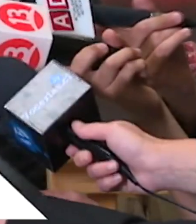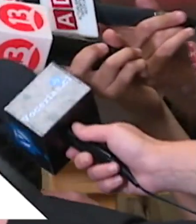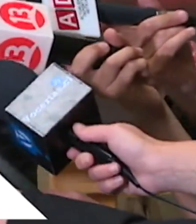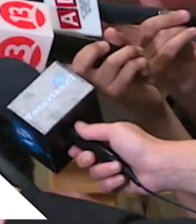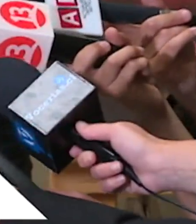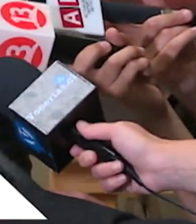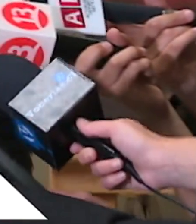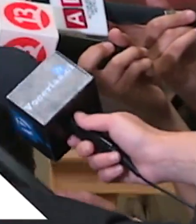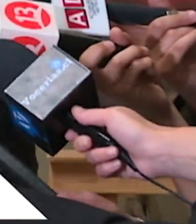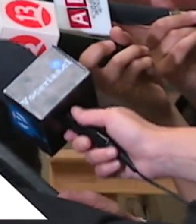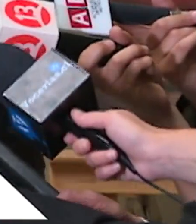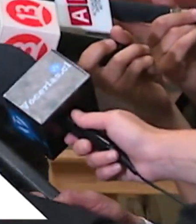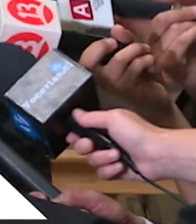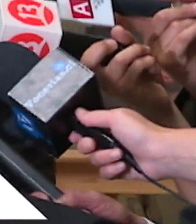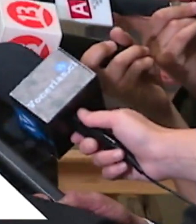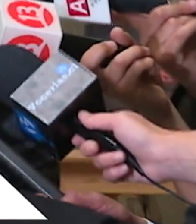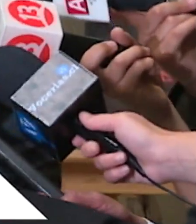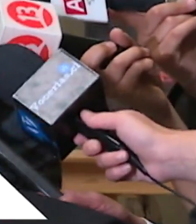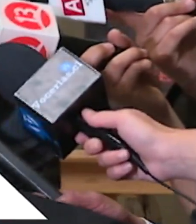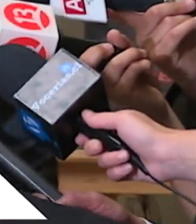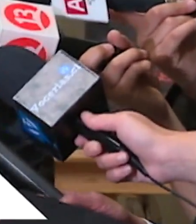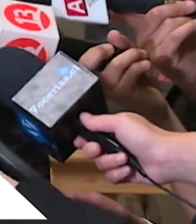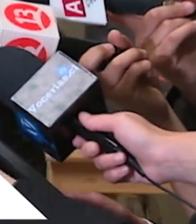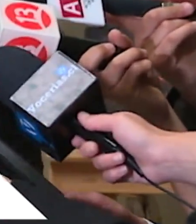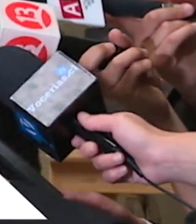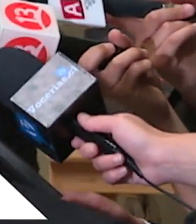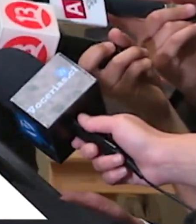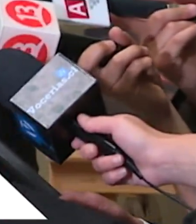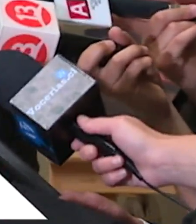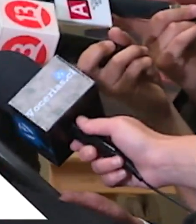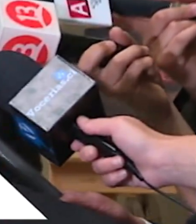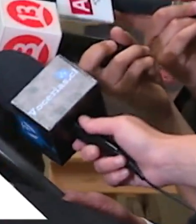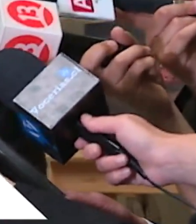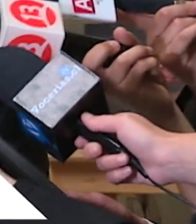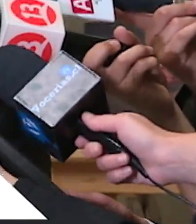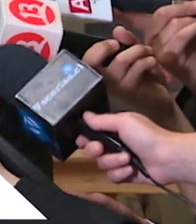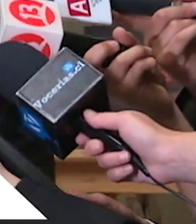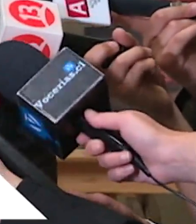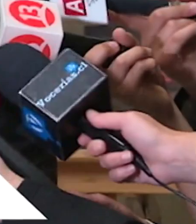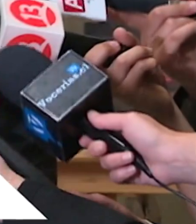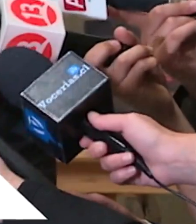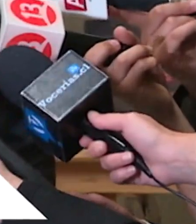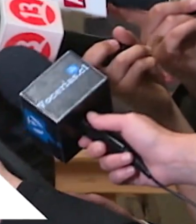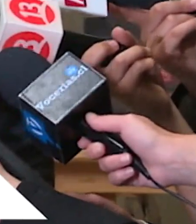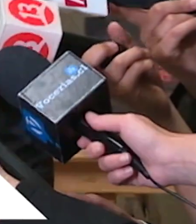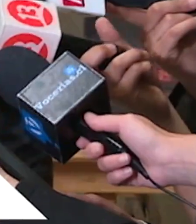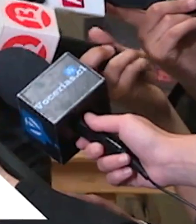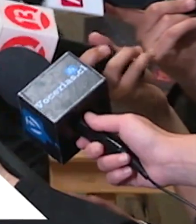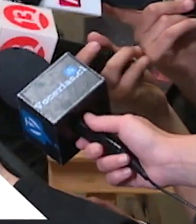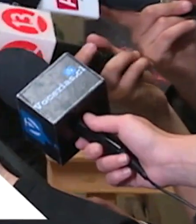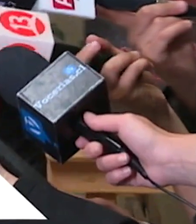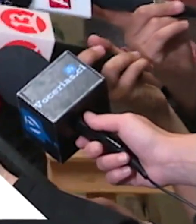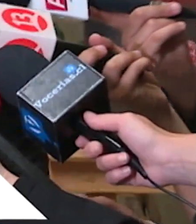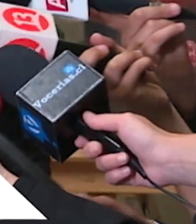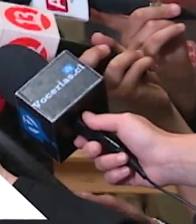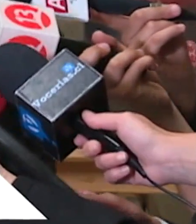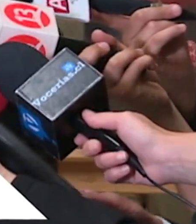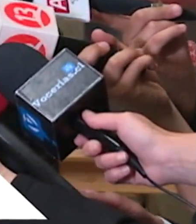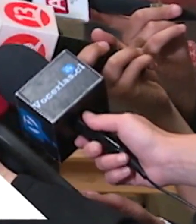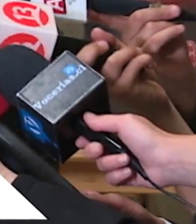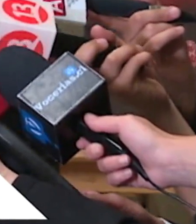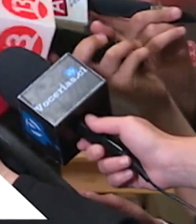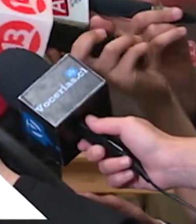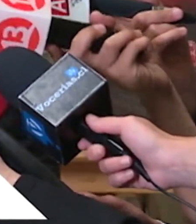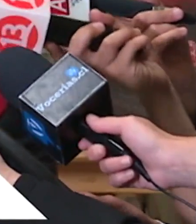la trinchera que ha tratado de imponer la derecha solo nos ha llevado a generar más violencia y agudizar un conflicto que